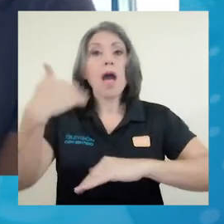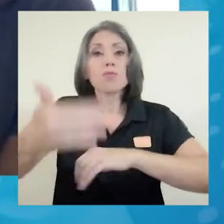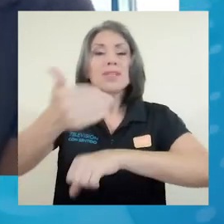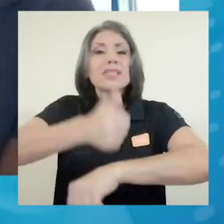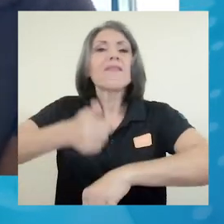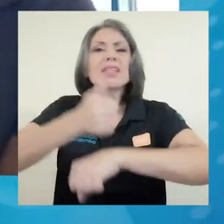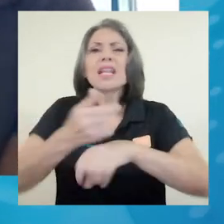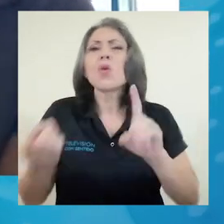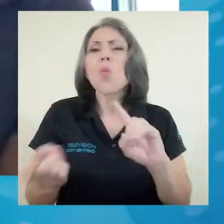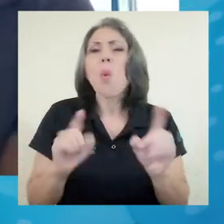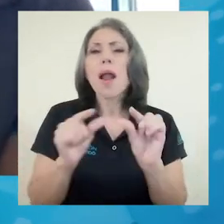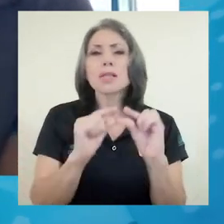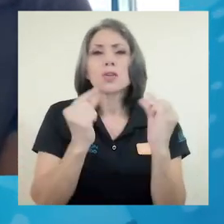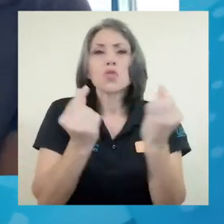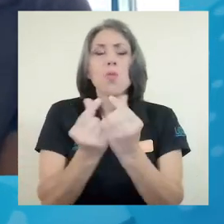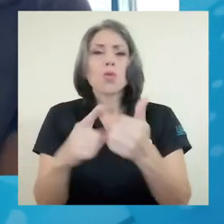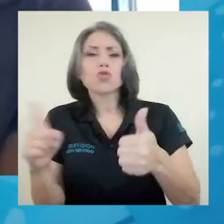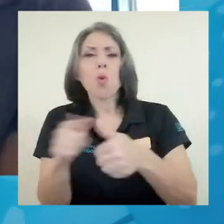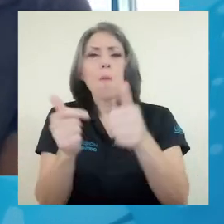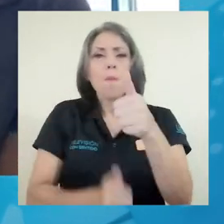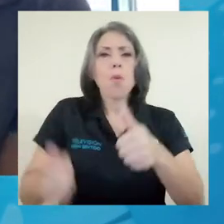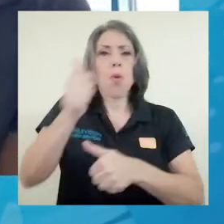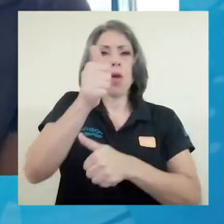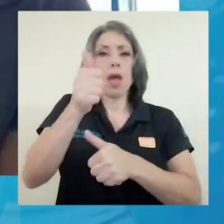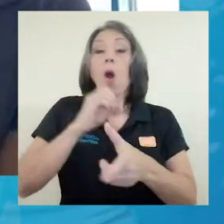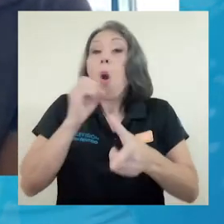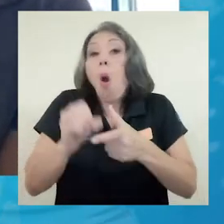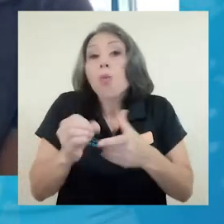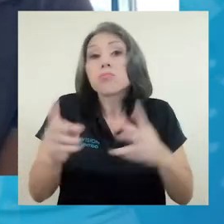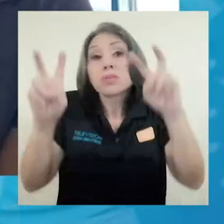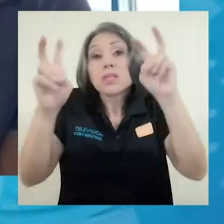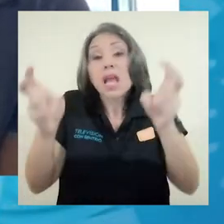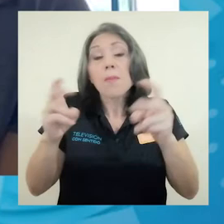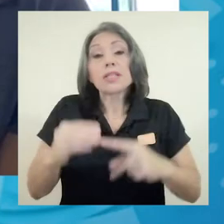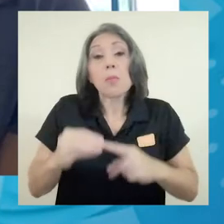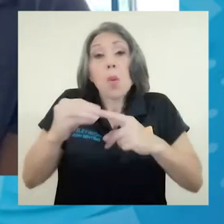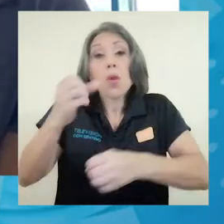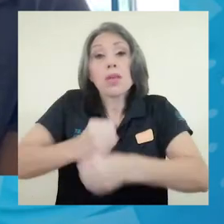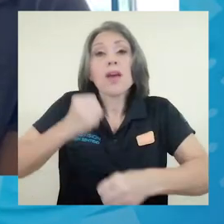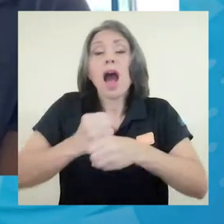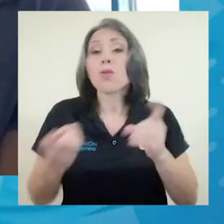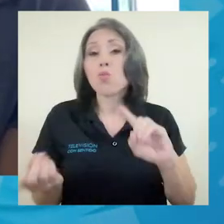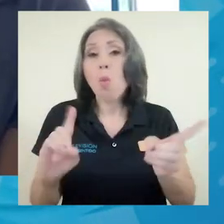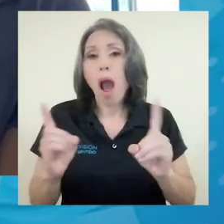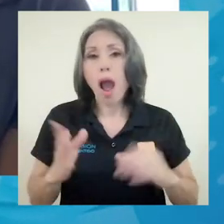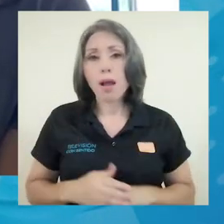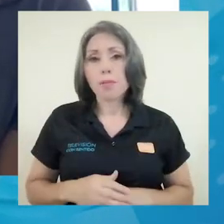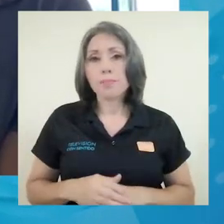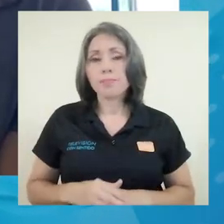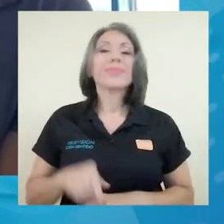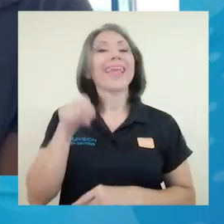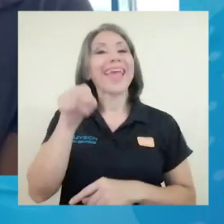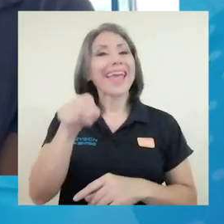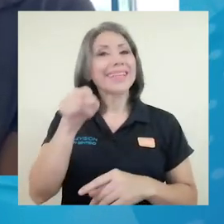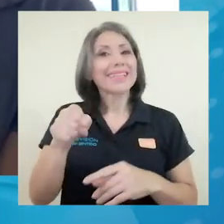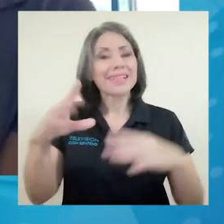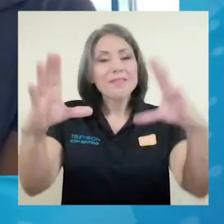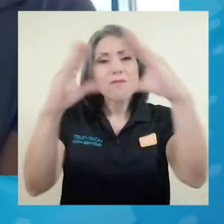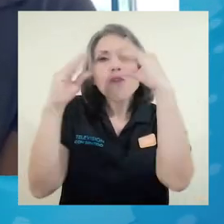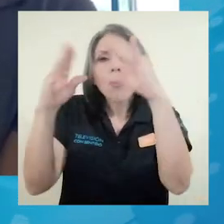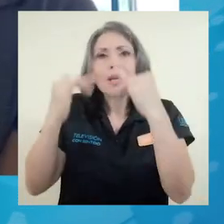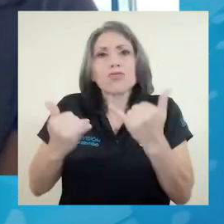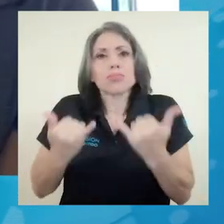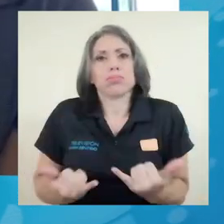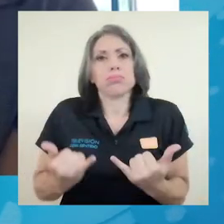prioritarios de trabajar en este momento sería información obtenida casi inmediata para poder hacer recomendaciones más